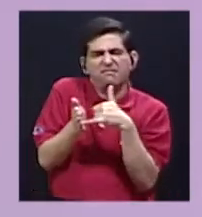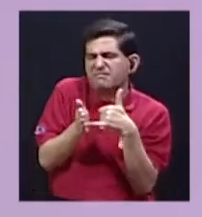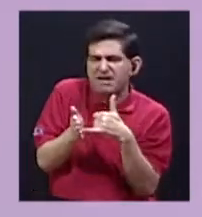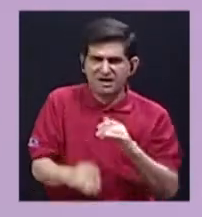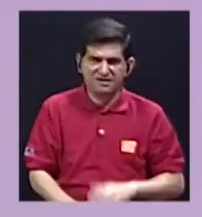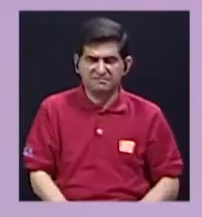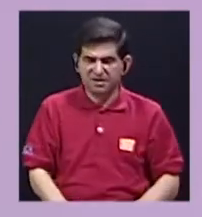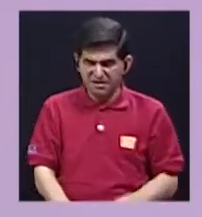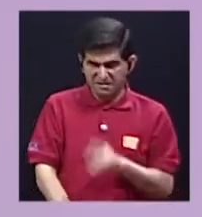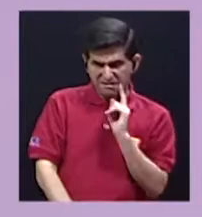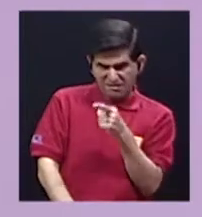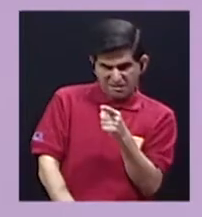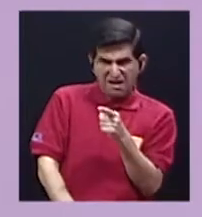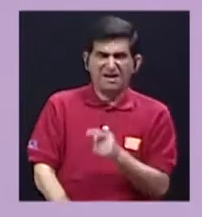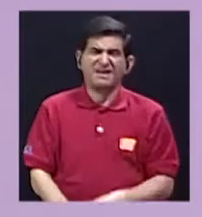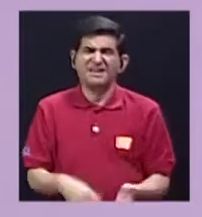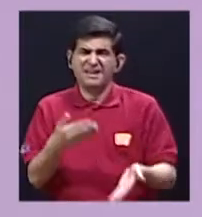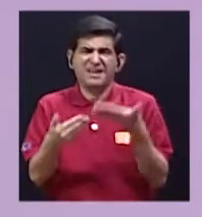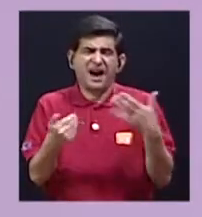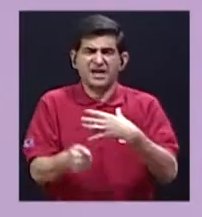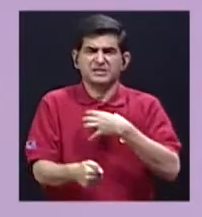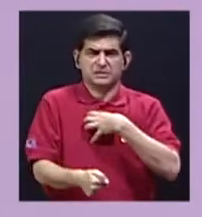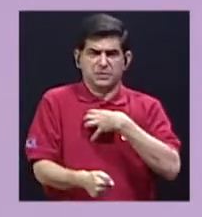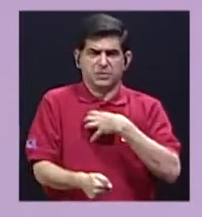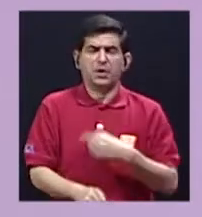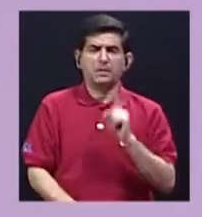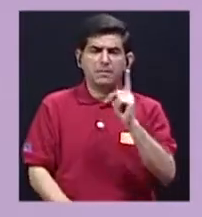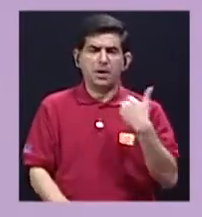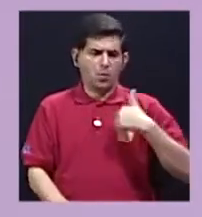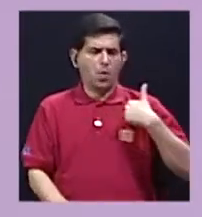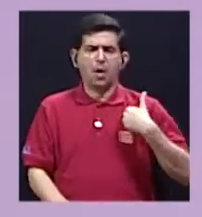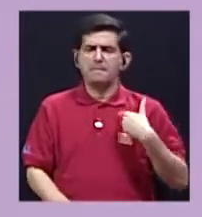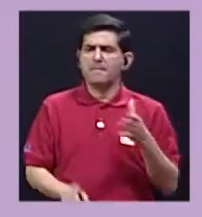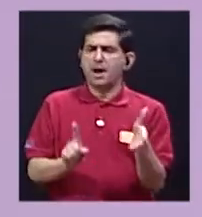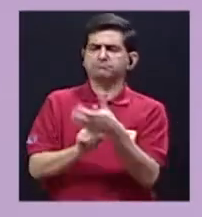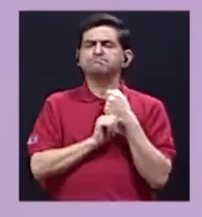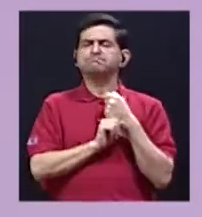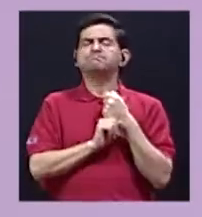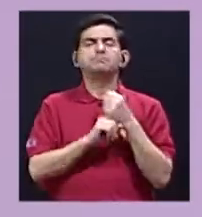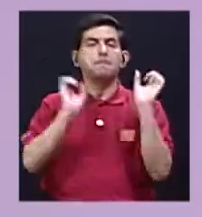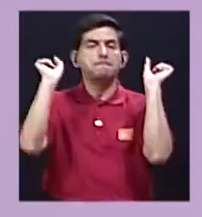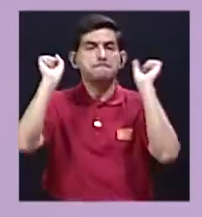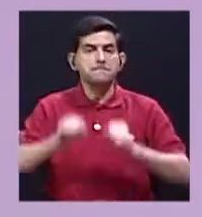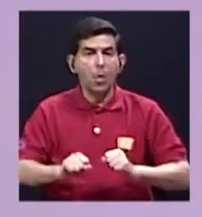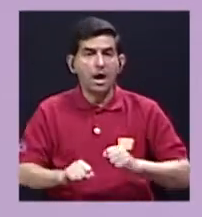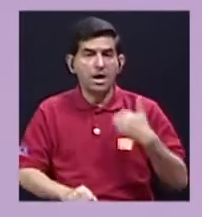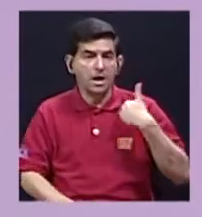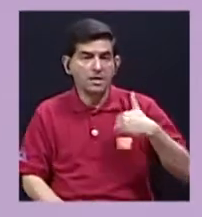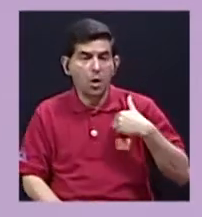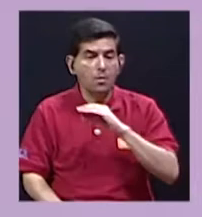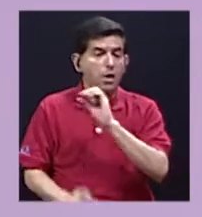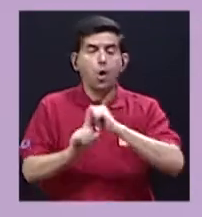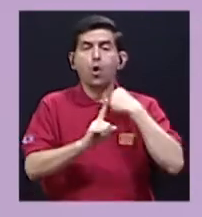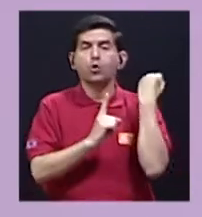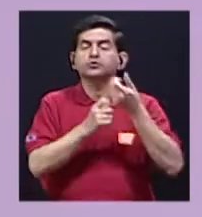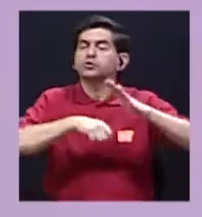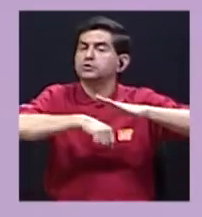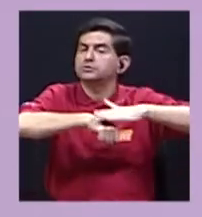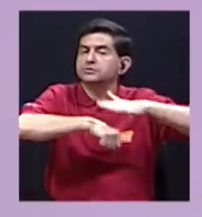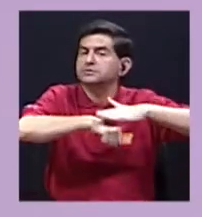la que es prácticamente propiedad de un hombre y que un hombre puede o que la sociedad permite